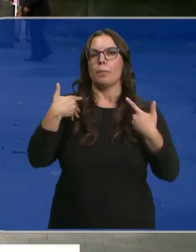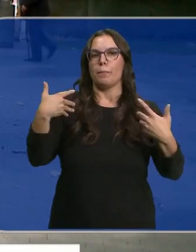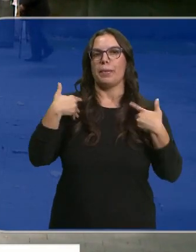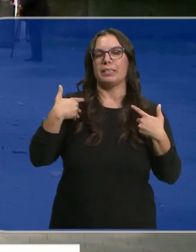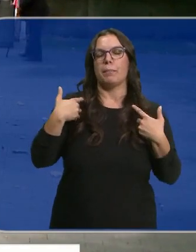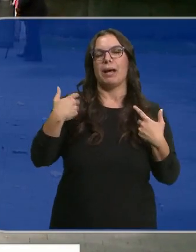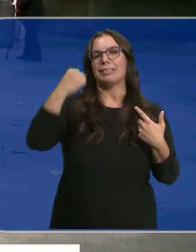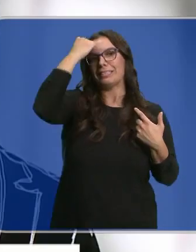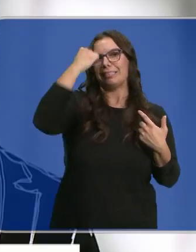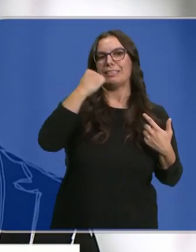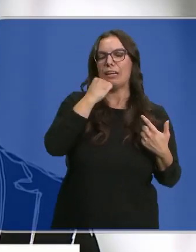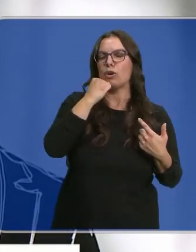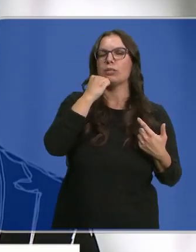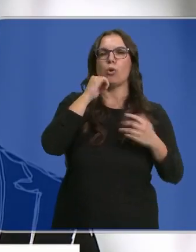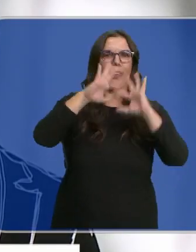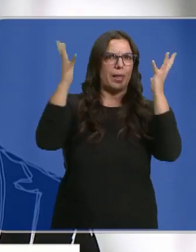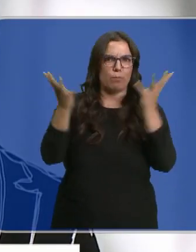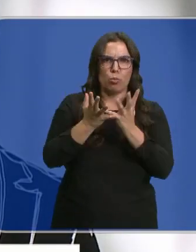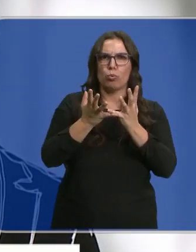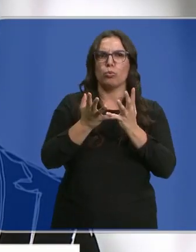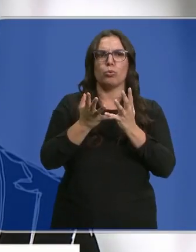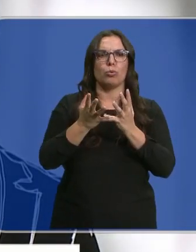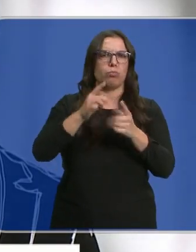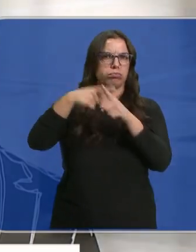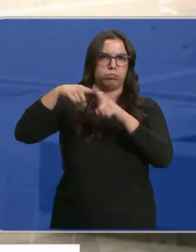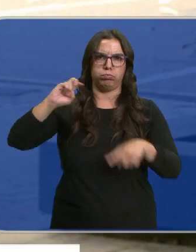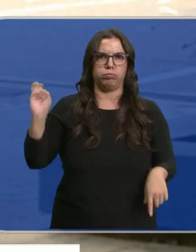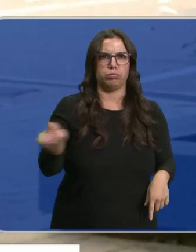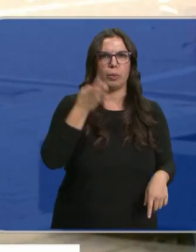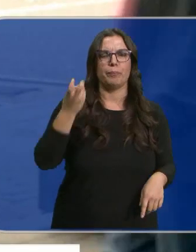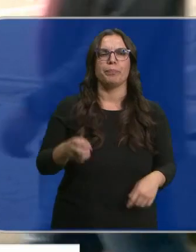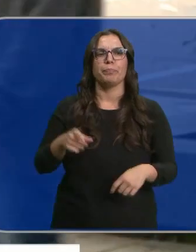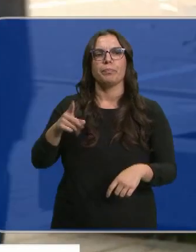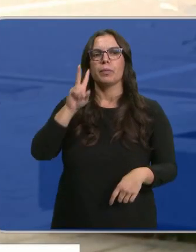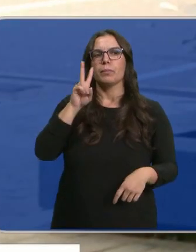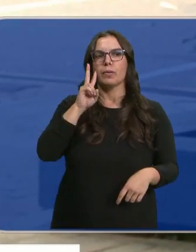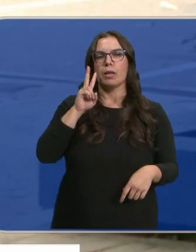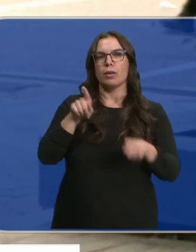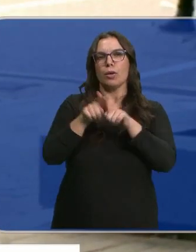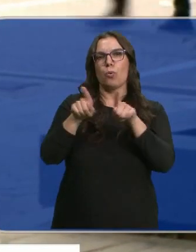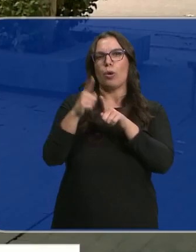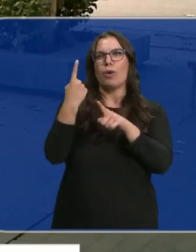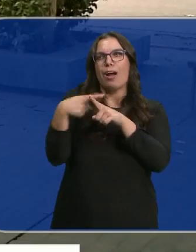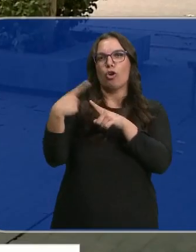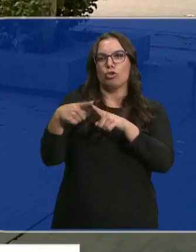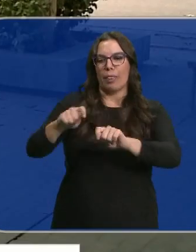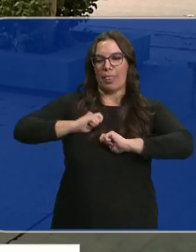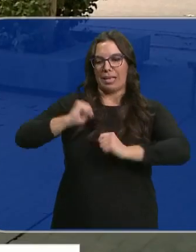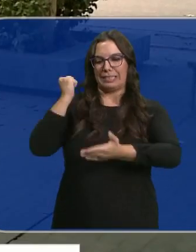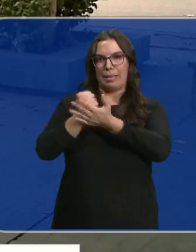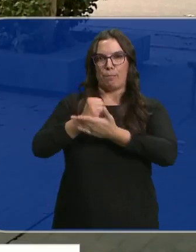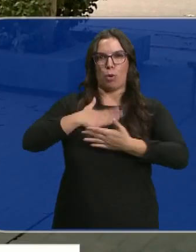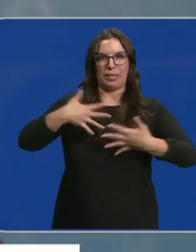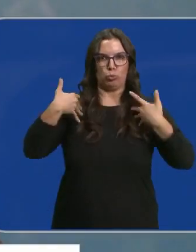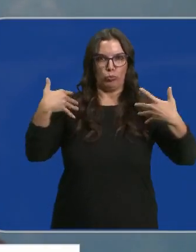terrorismo de todo el mundo, tanto el de ETA, el yihadista o el de lobos solitarios de ultraderecha. Muestran un objeto que para ellos simboliza lo que sufrieron. Se